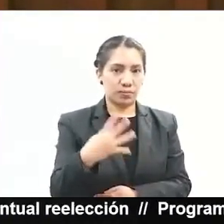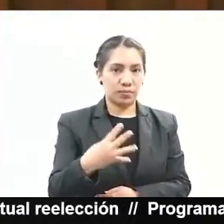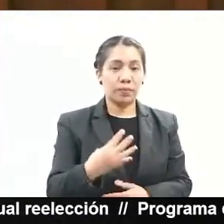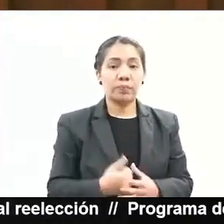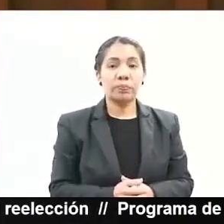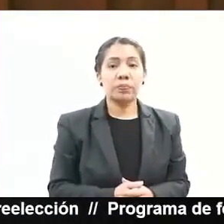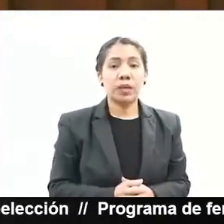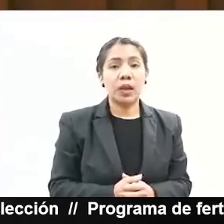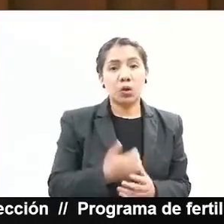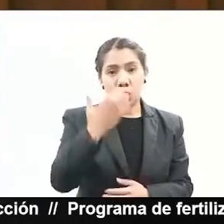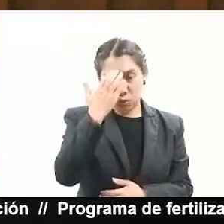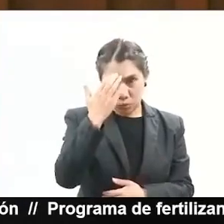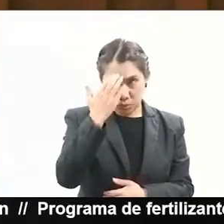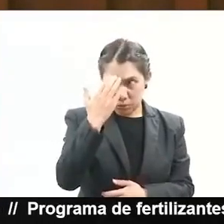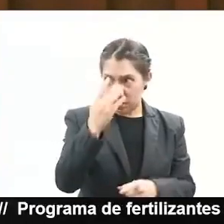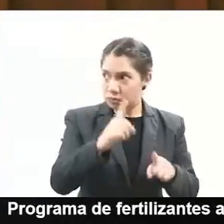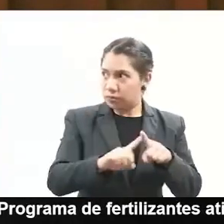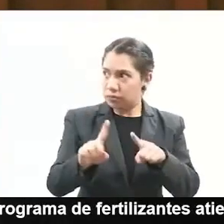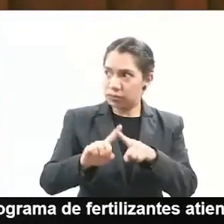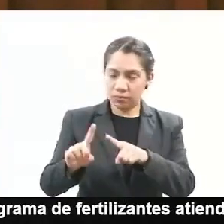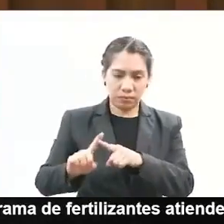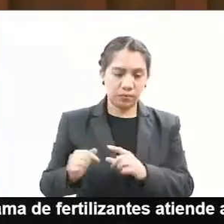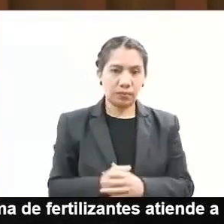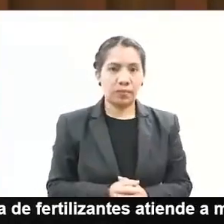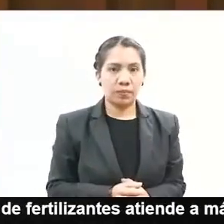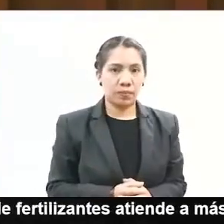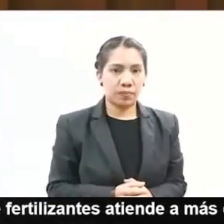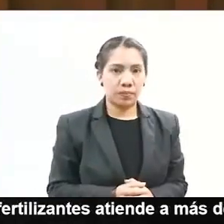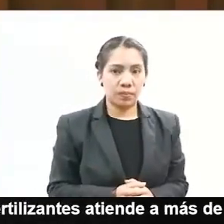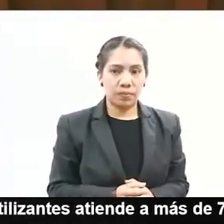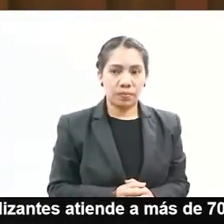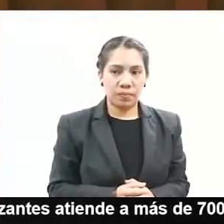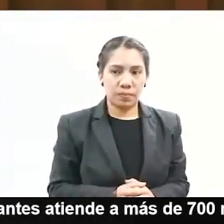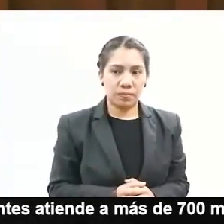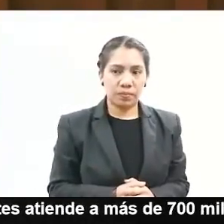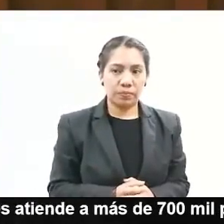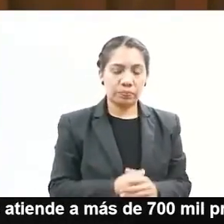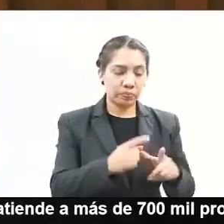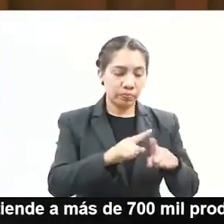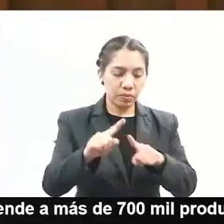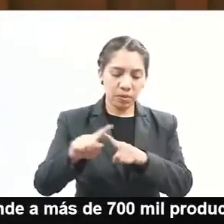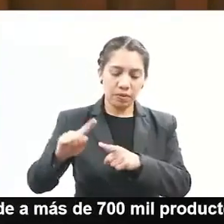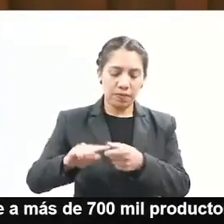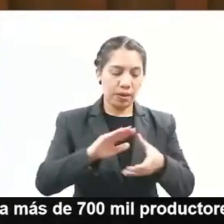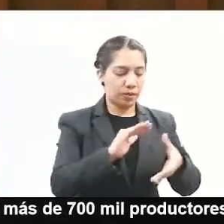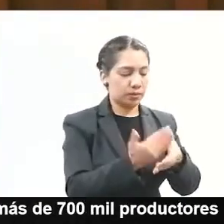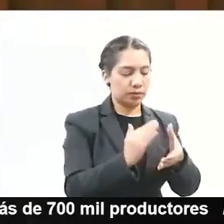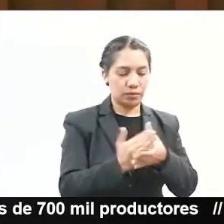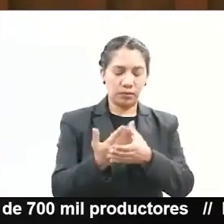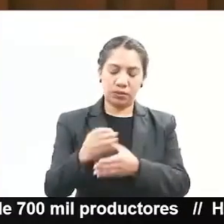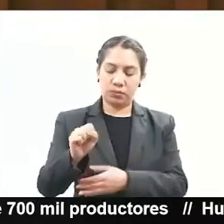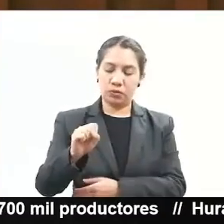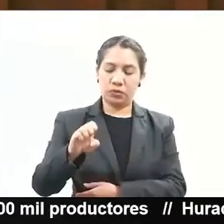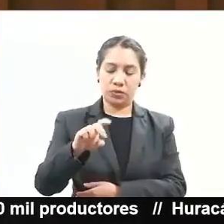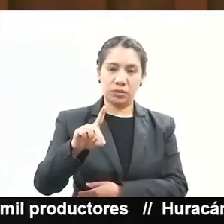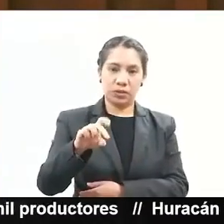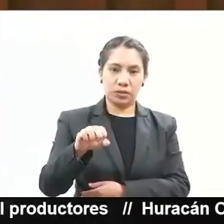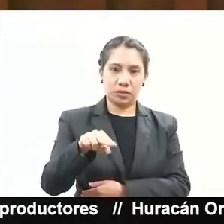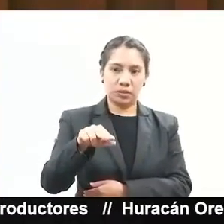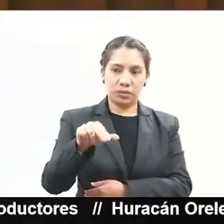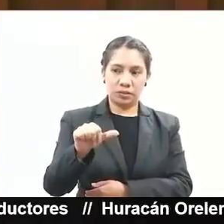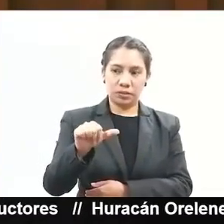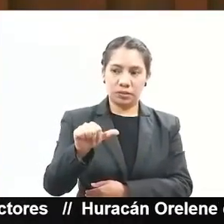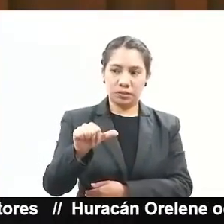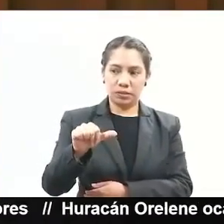actividades y sabemos que es el Ejército porque hemos tenido acceso a los informes, a los archivos de Sedena, pues gracias a la apertura también